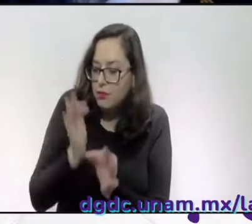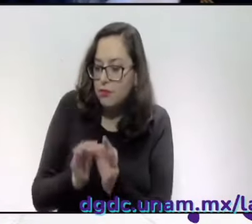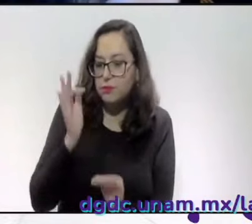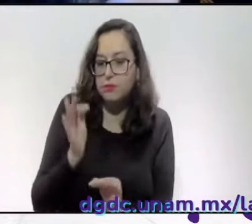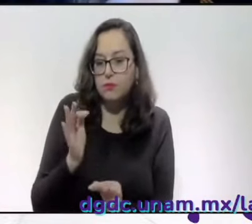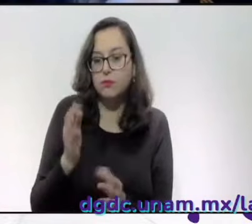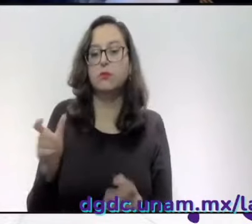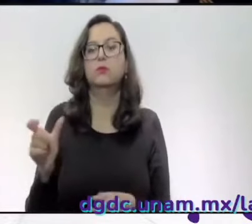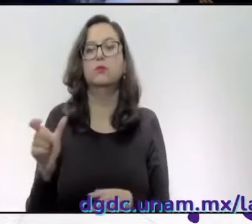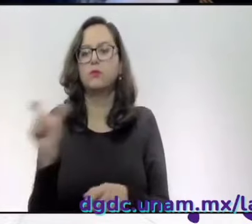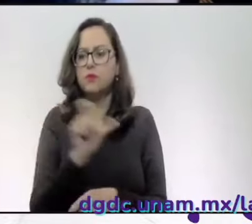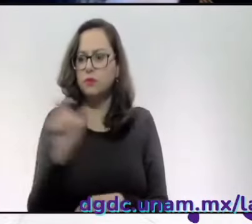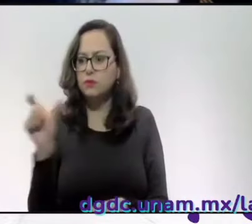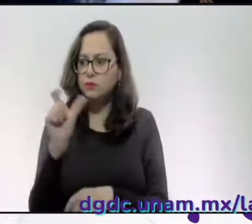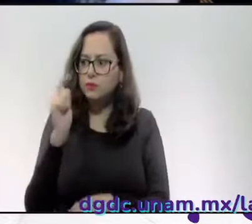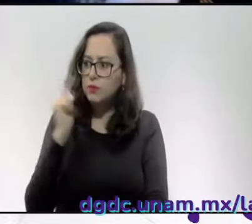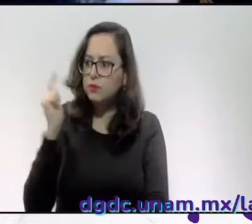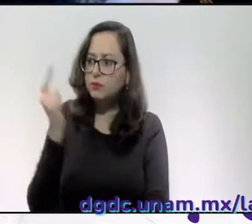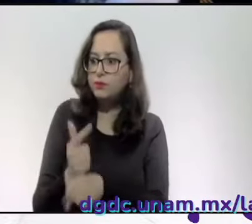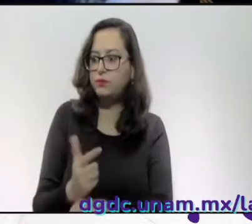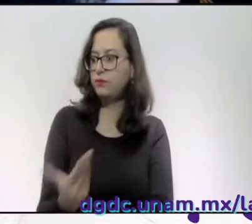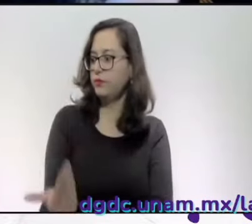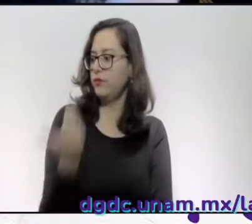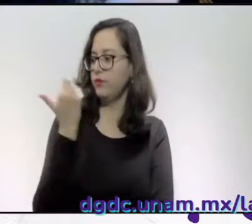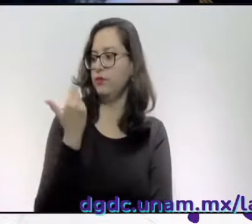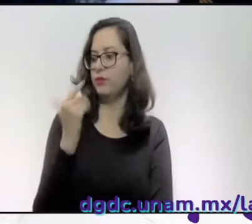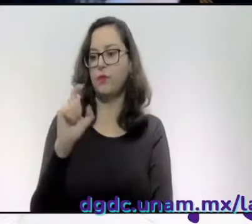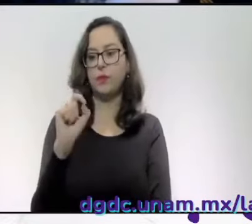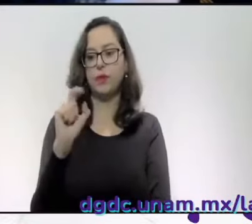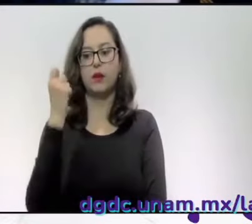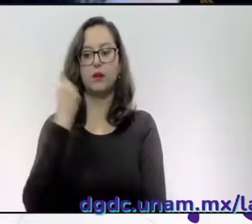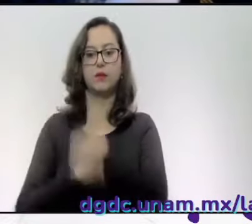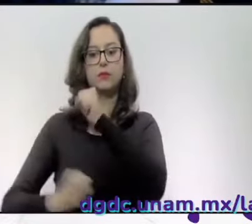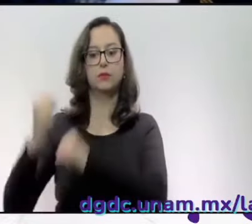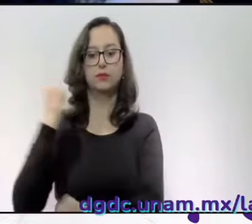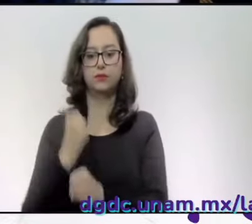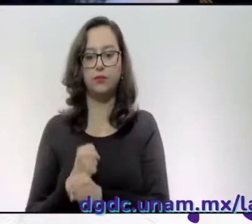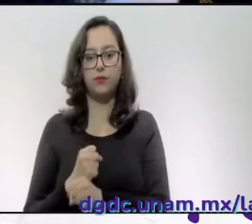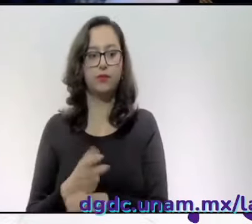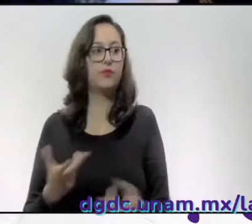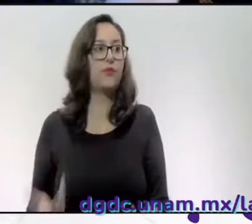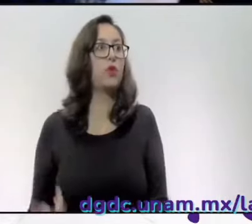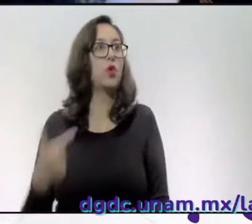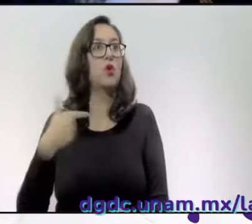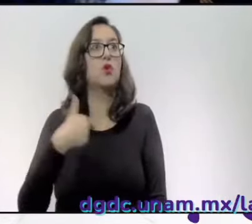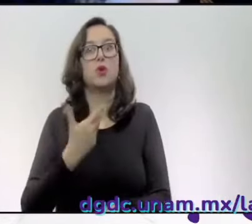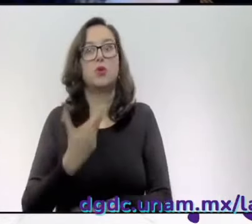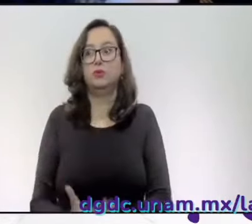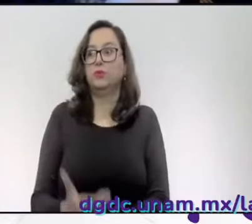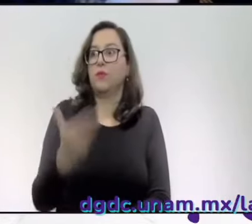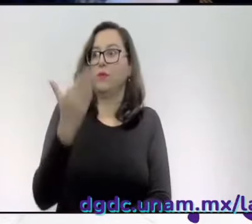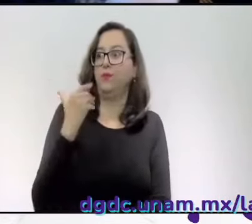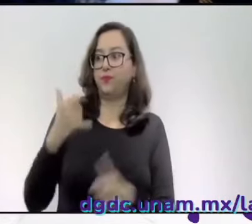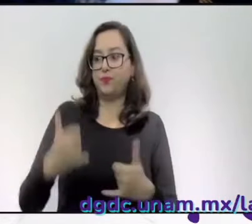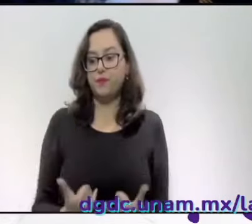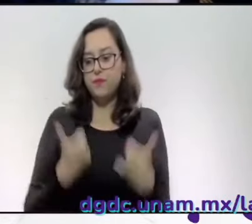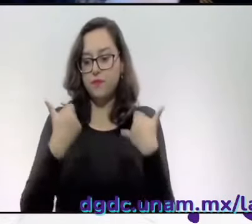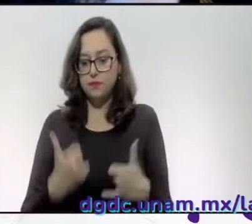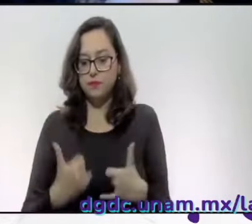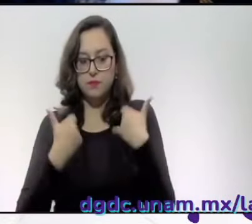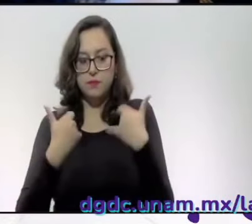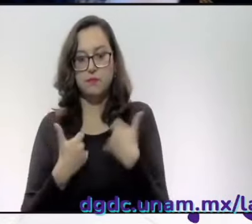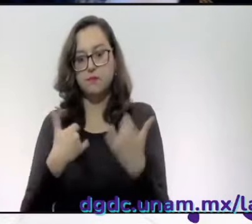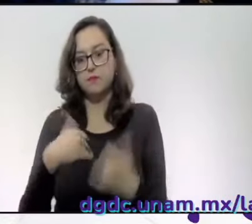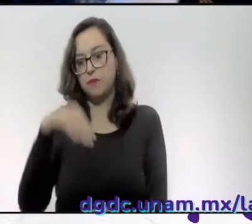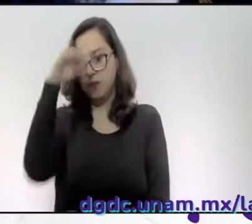los últimos 20 años. Todavía cuando yo estudié la carrera en los 80s, te decían los astrofísicos, el universo tiene entre 10 y